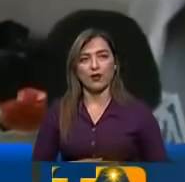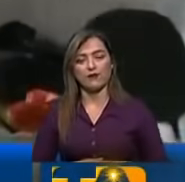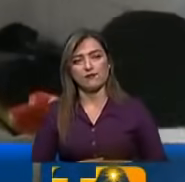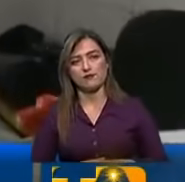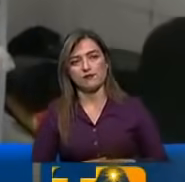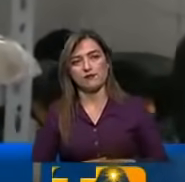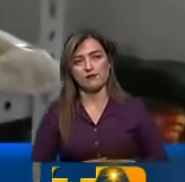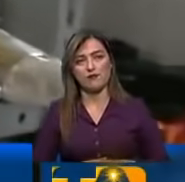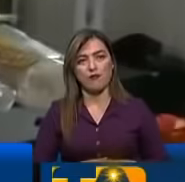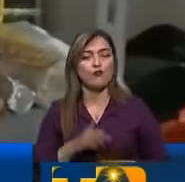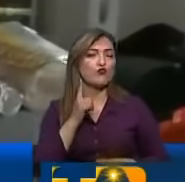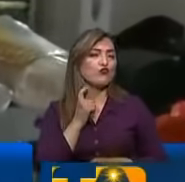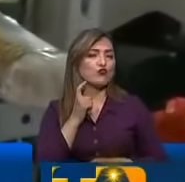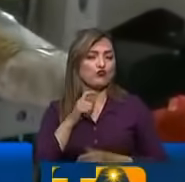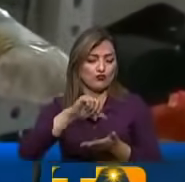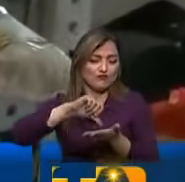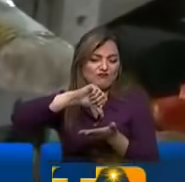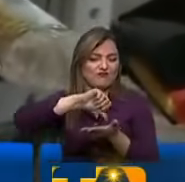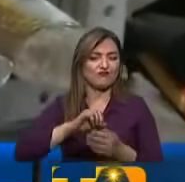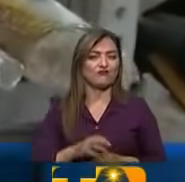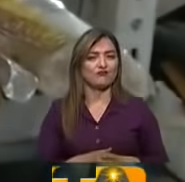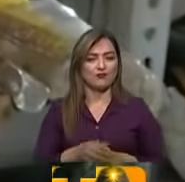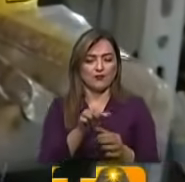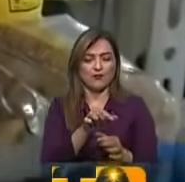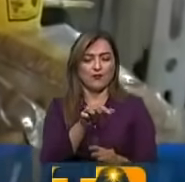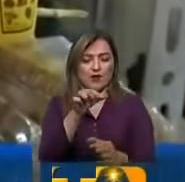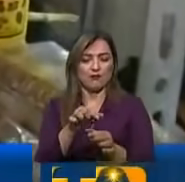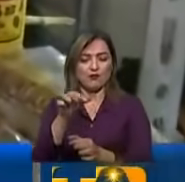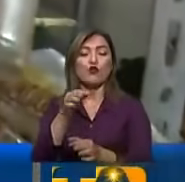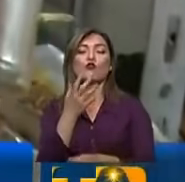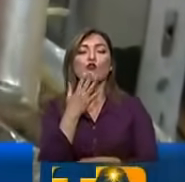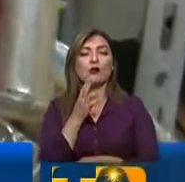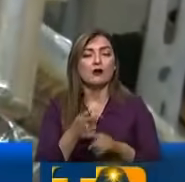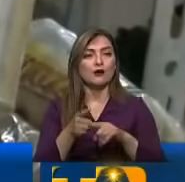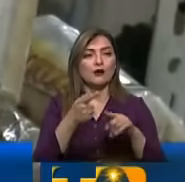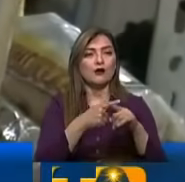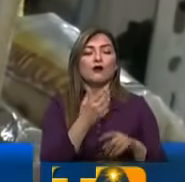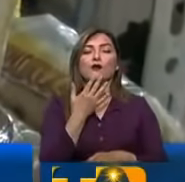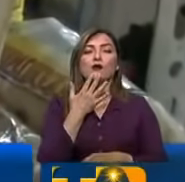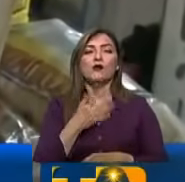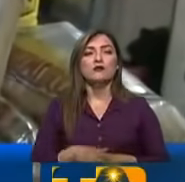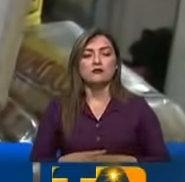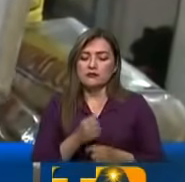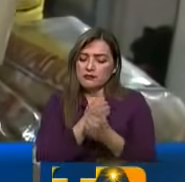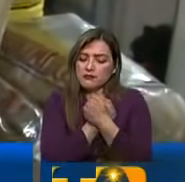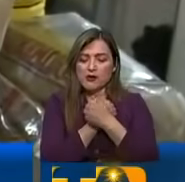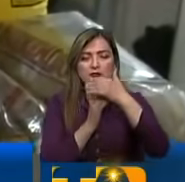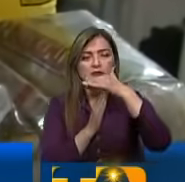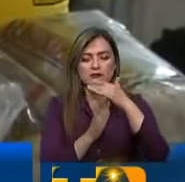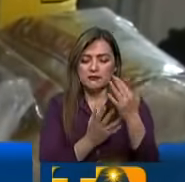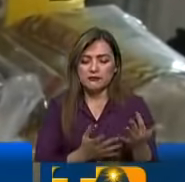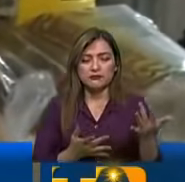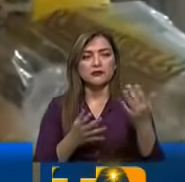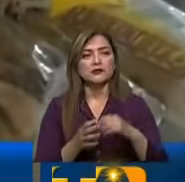las colonias, los aceites, si quieren velitas también para que enciendan con los distintos colores para el amor, la paz, la